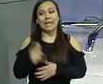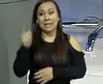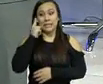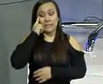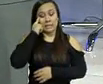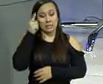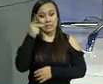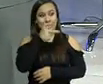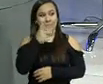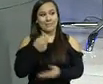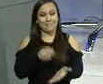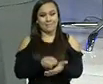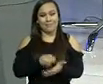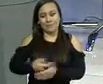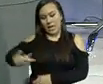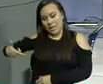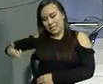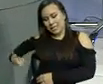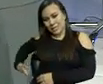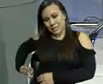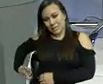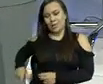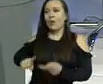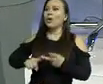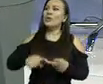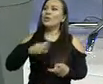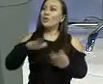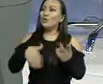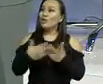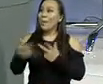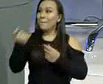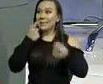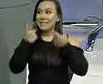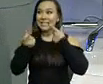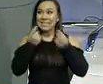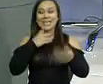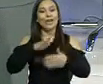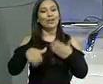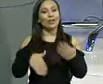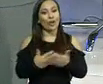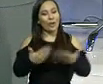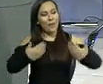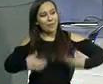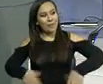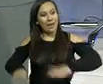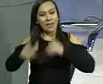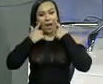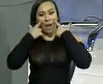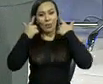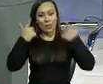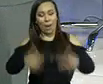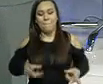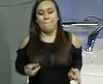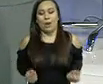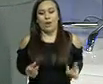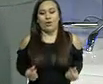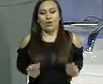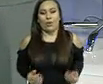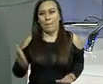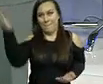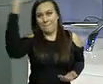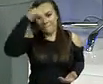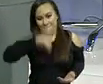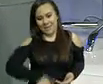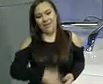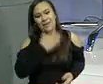que se ponga las inyecciones que se ponga se prepare que se prepare que tome su medicina para que esté de vuelta pronto que aquí lo extrañamos mucho